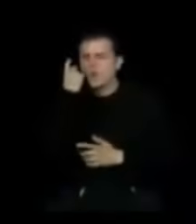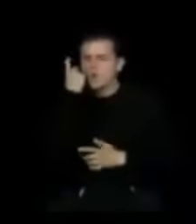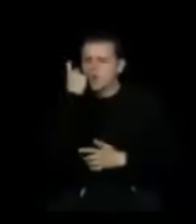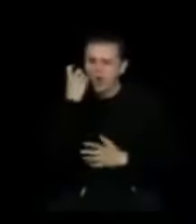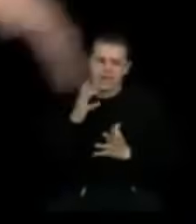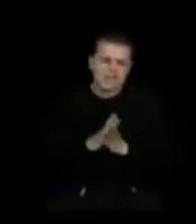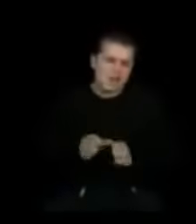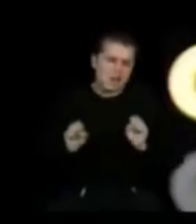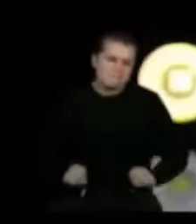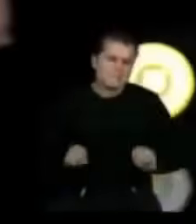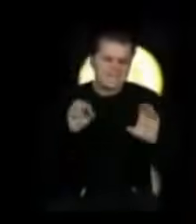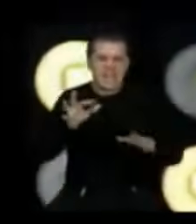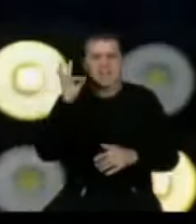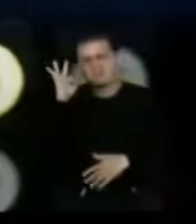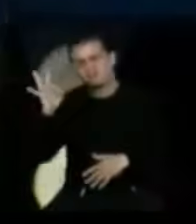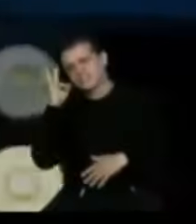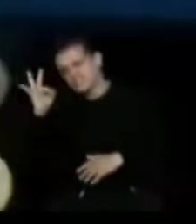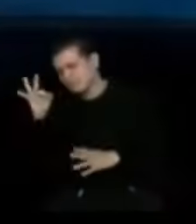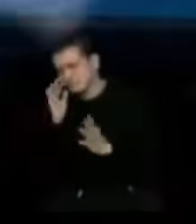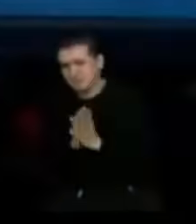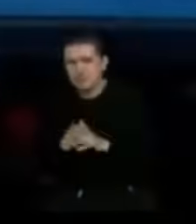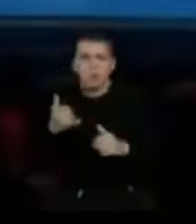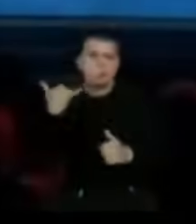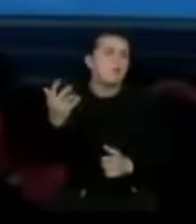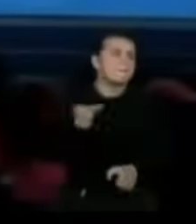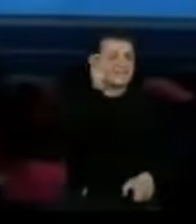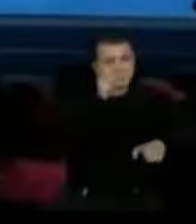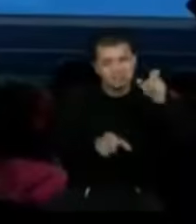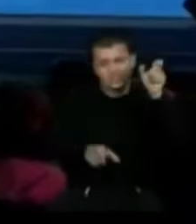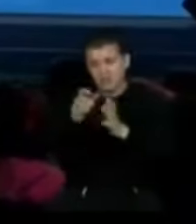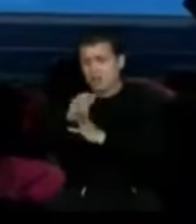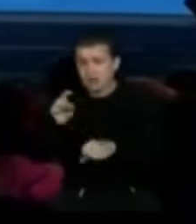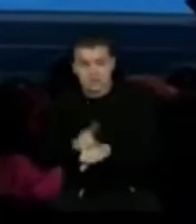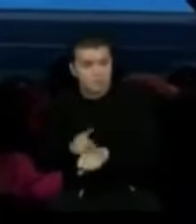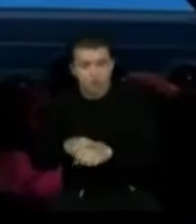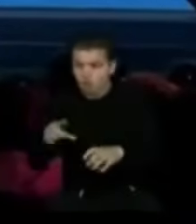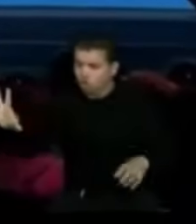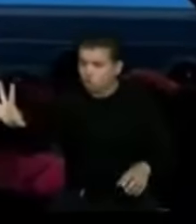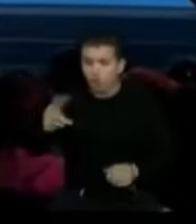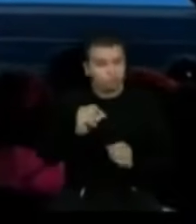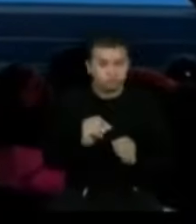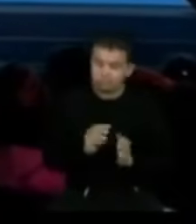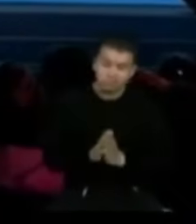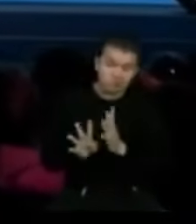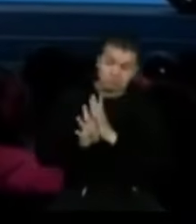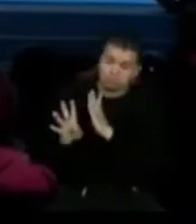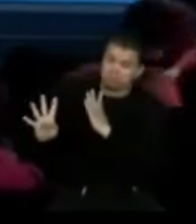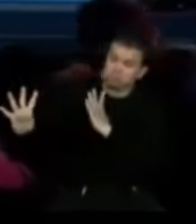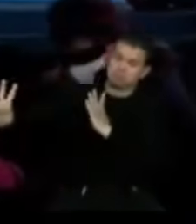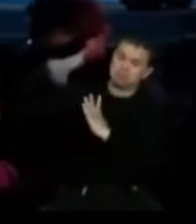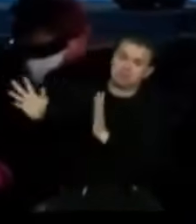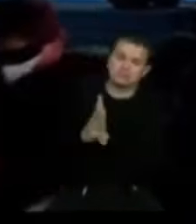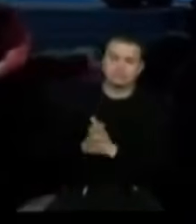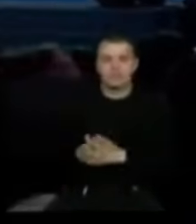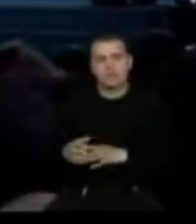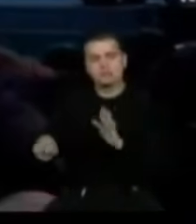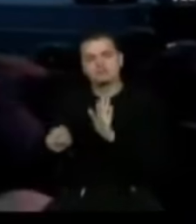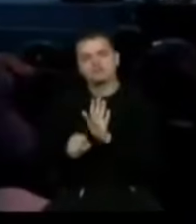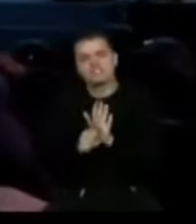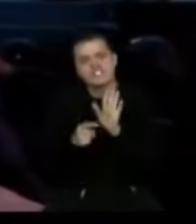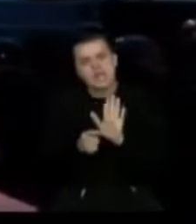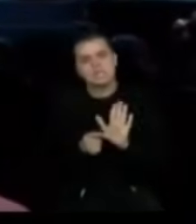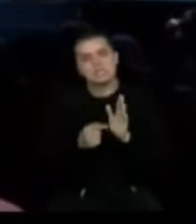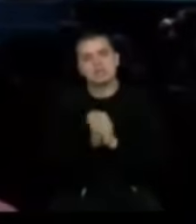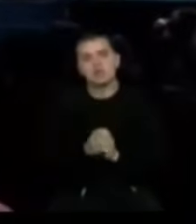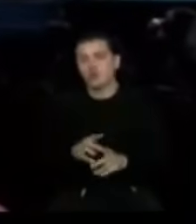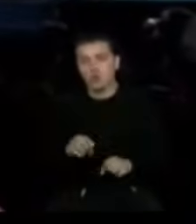milagros, testimonio tras testimonio. Hubieron tanta gente aquí que no tuvimos tiempo de tomar todos los testimonios. Todos esos testimonios son señales,